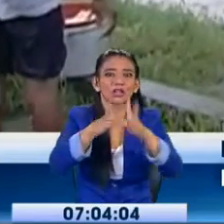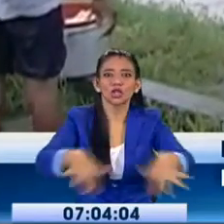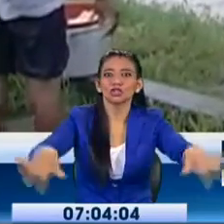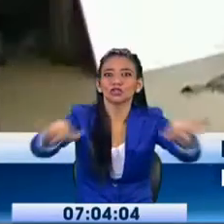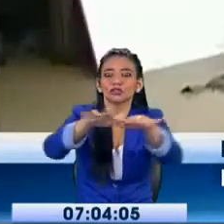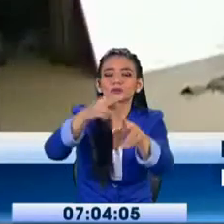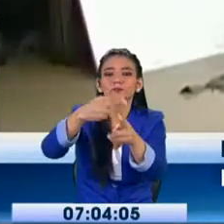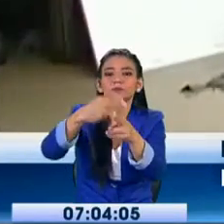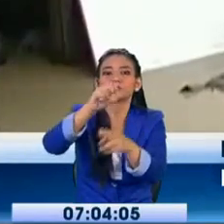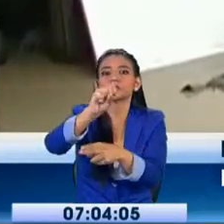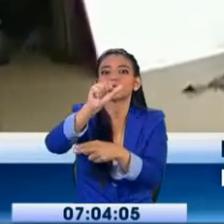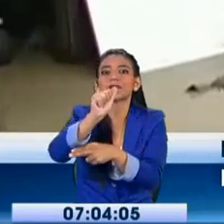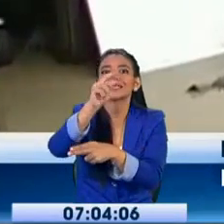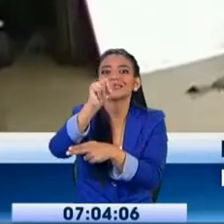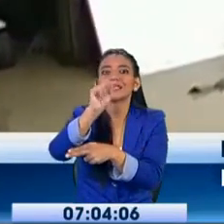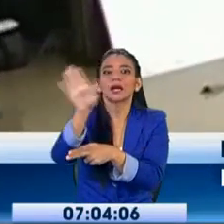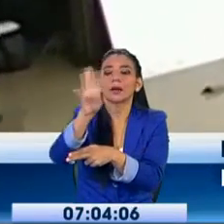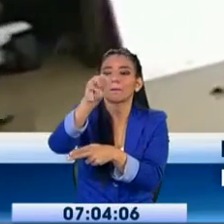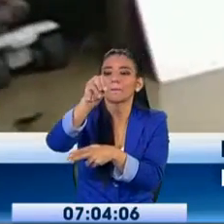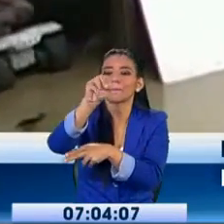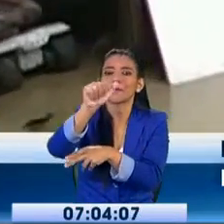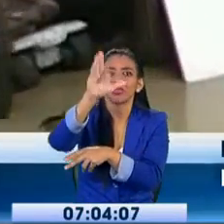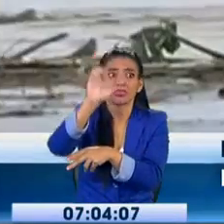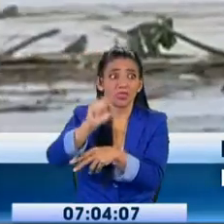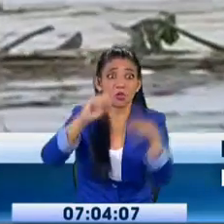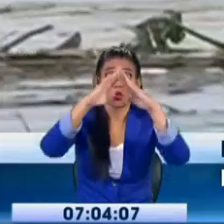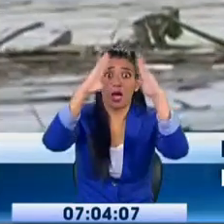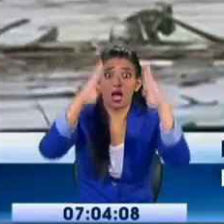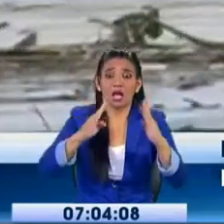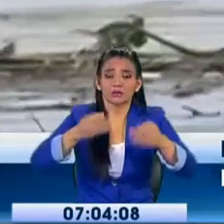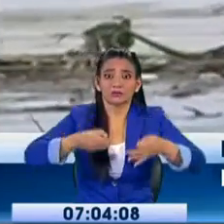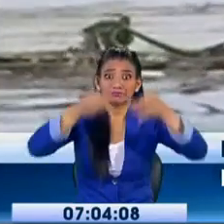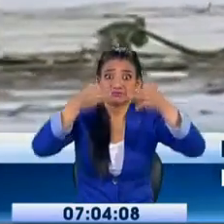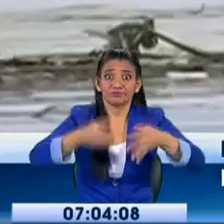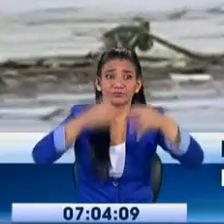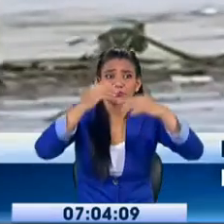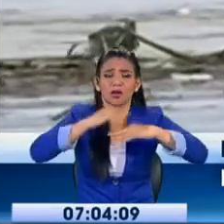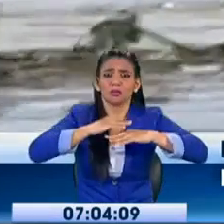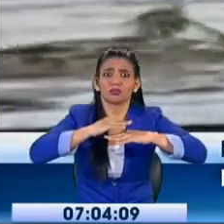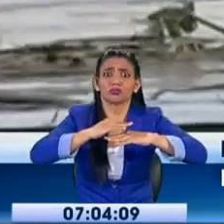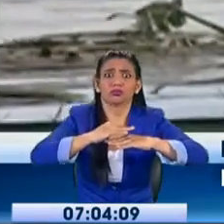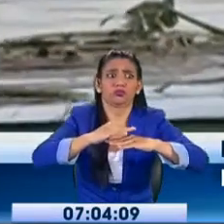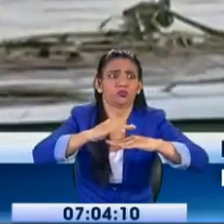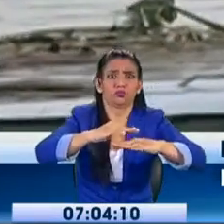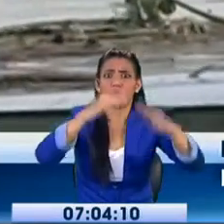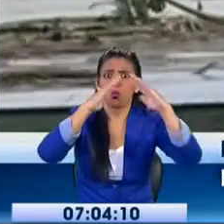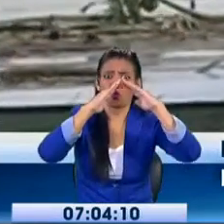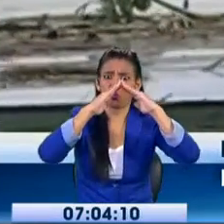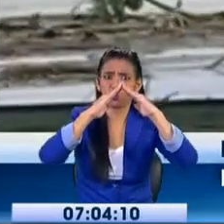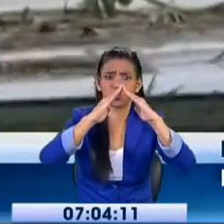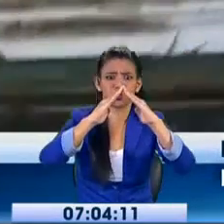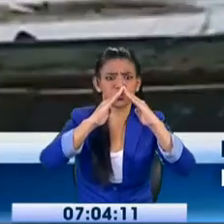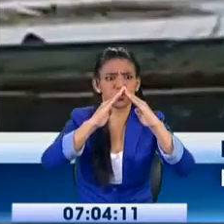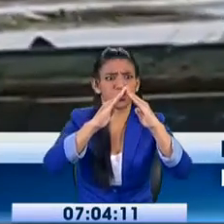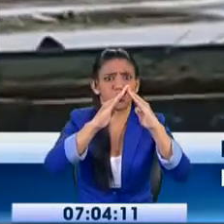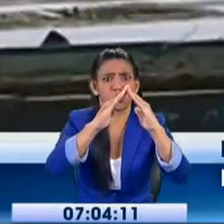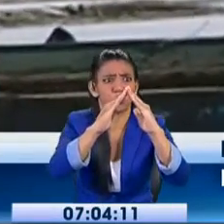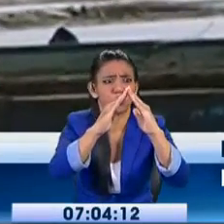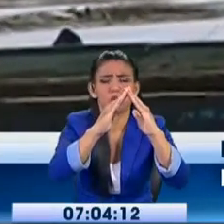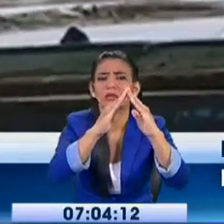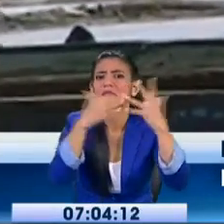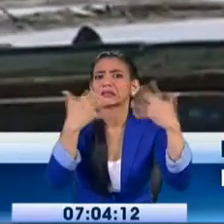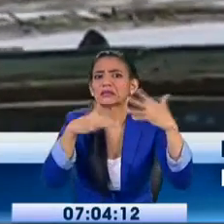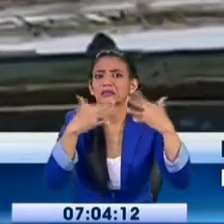Mateo. Casa construida con caña y madera fue arrastrada por la creciente del río Esmeraldas y sorprendentemente no se destruyó, más bien